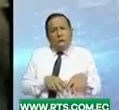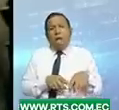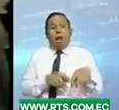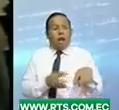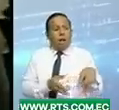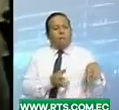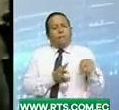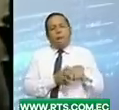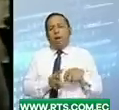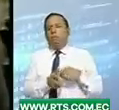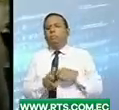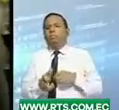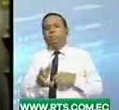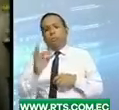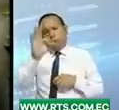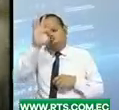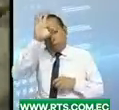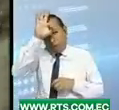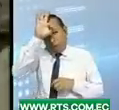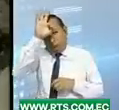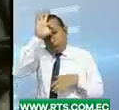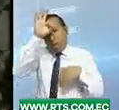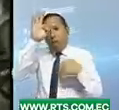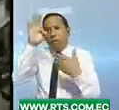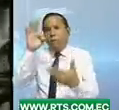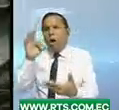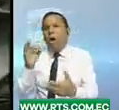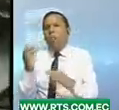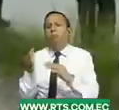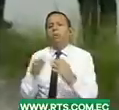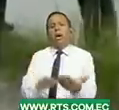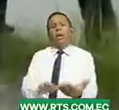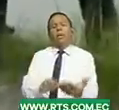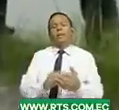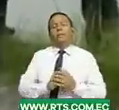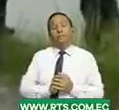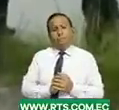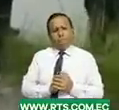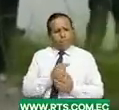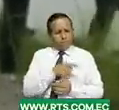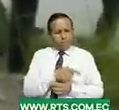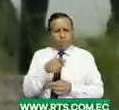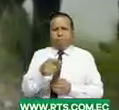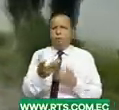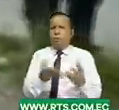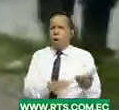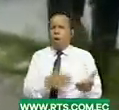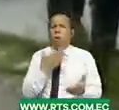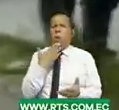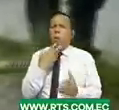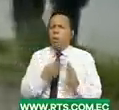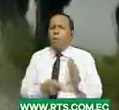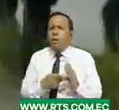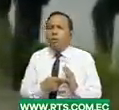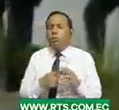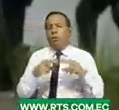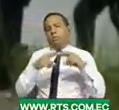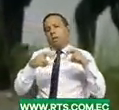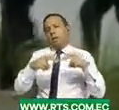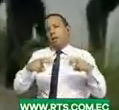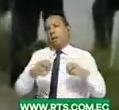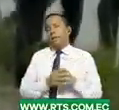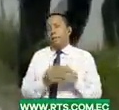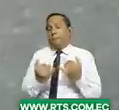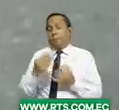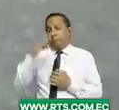la noche, se confirmó su deceso. El porqué del crimen se está investigando. Los uniformados realizan las explotaciones